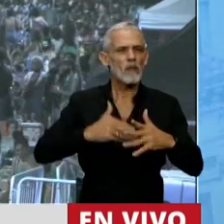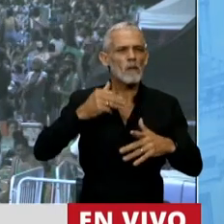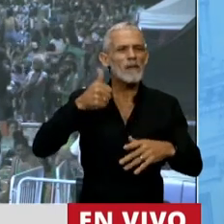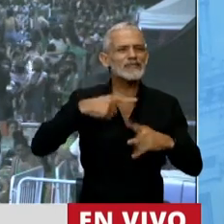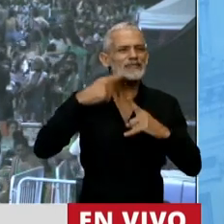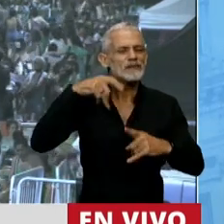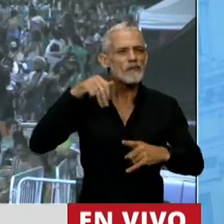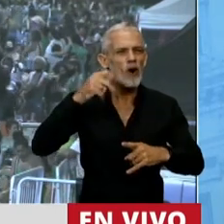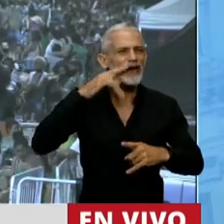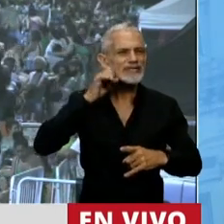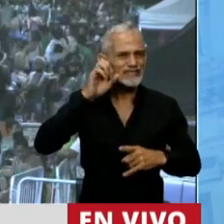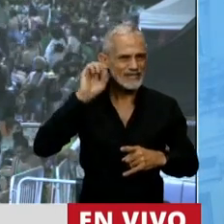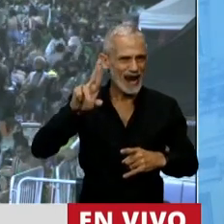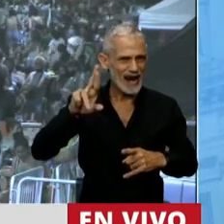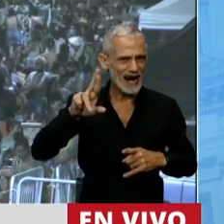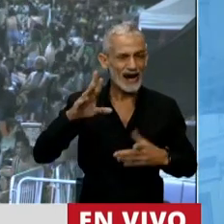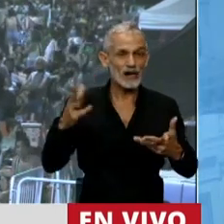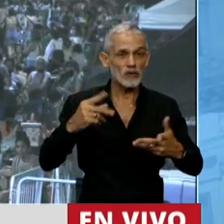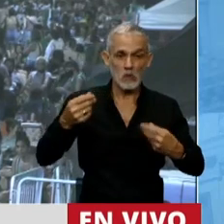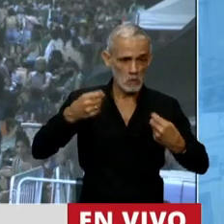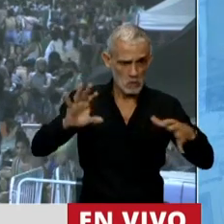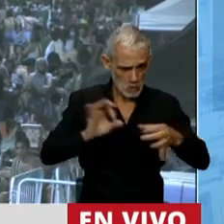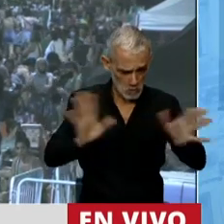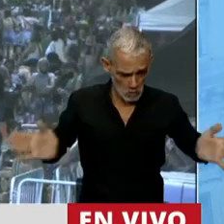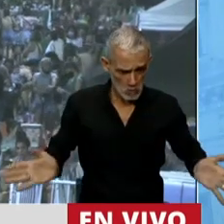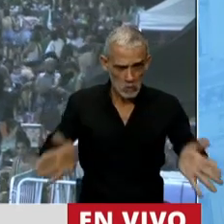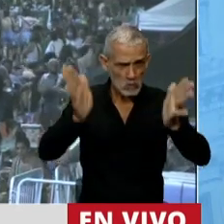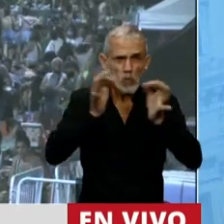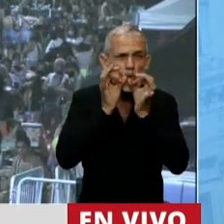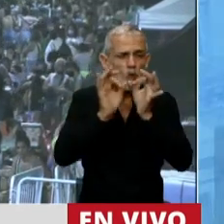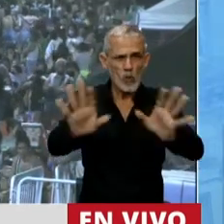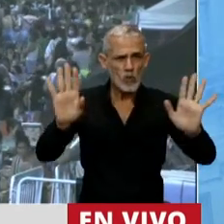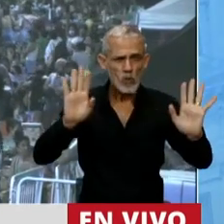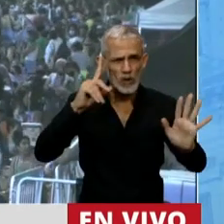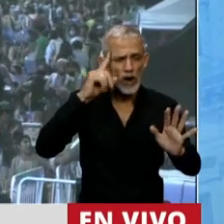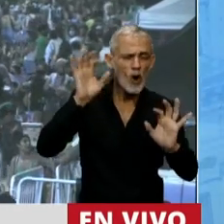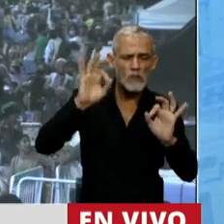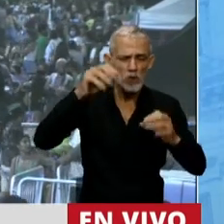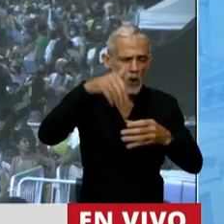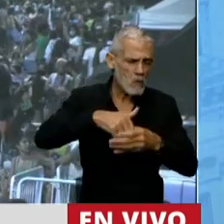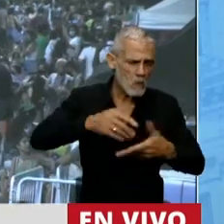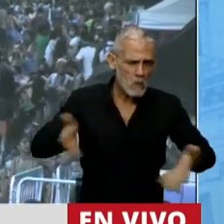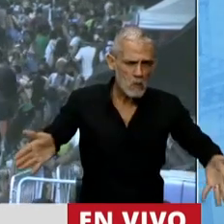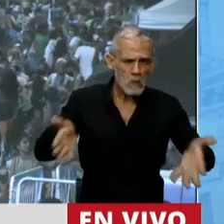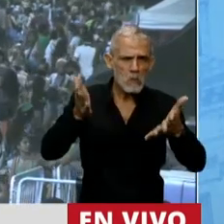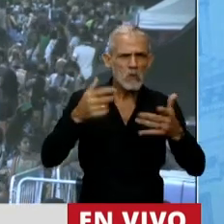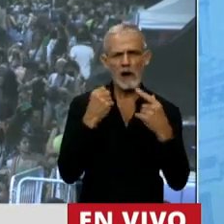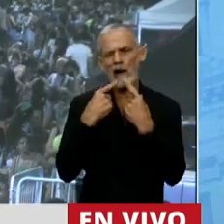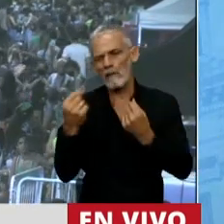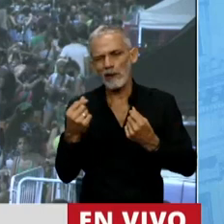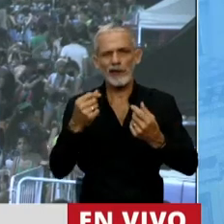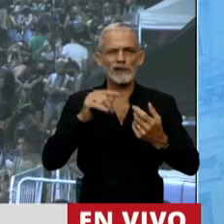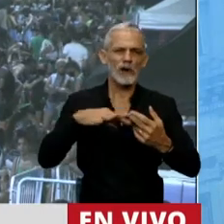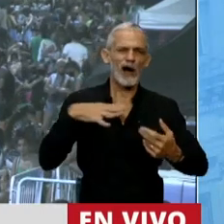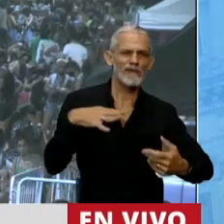que nos ha permitido absoluta libertad. Entonces, por ahí cuando yo escucho quejarse de